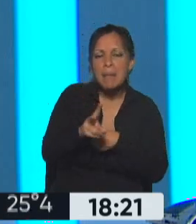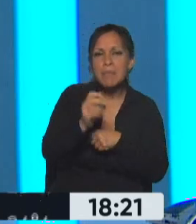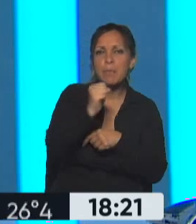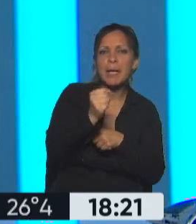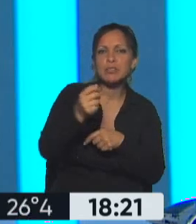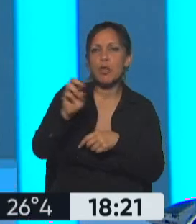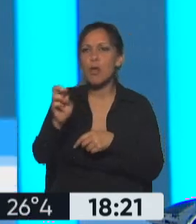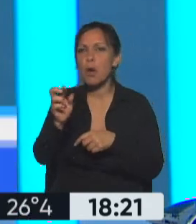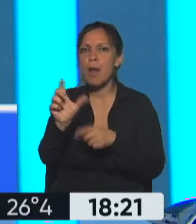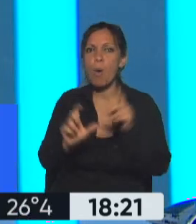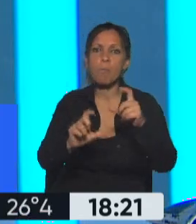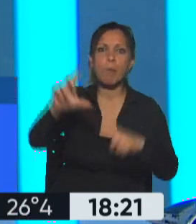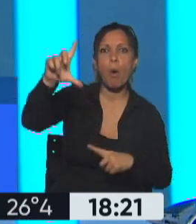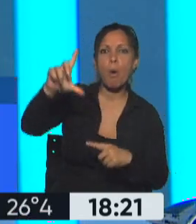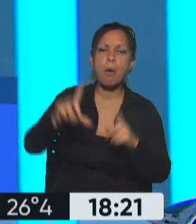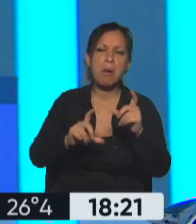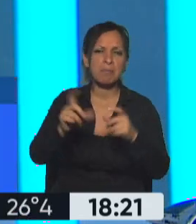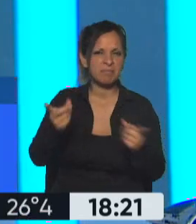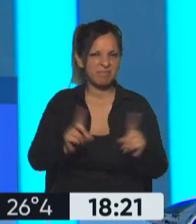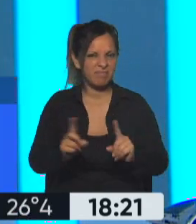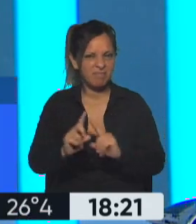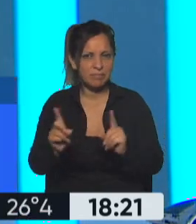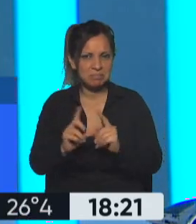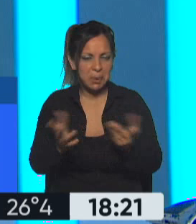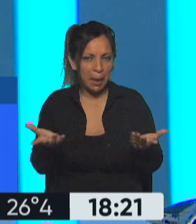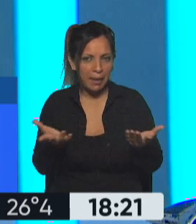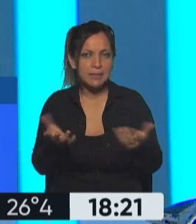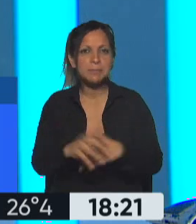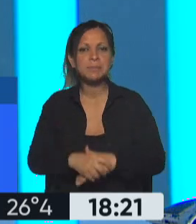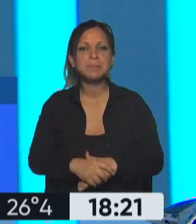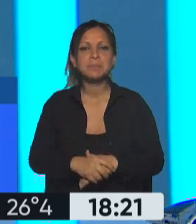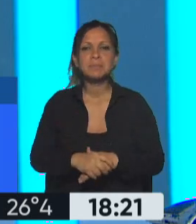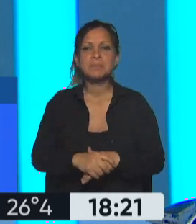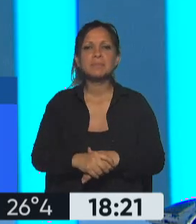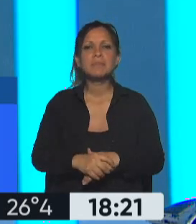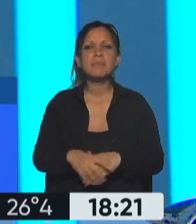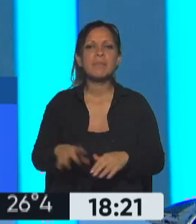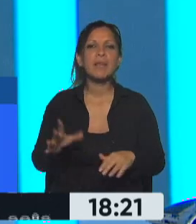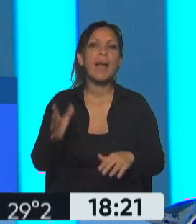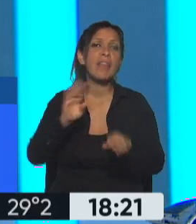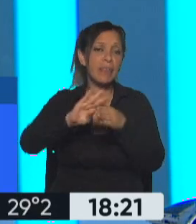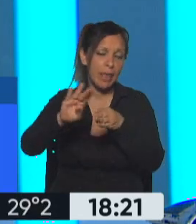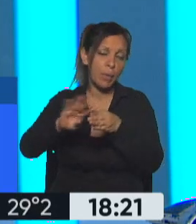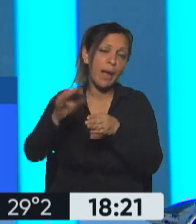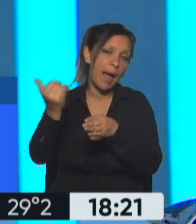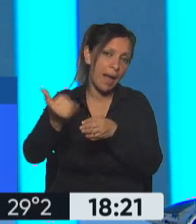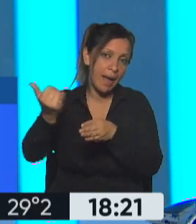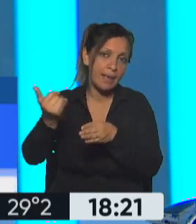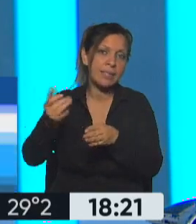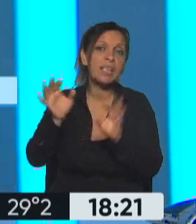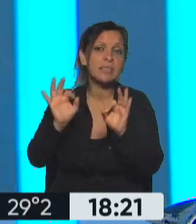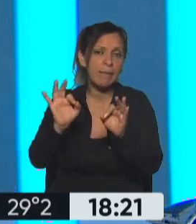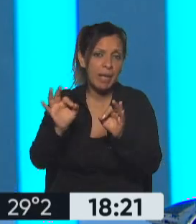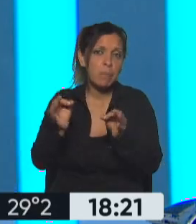un desfasaje, un desequilibrio cambiario que te diga, bueno, de alguna forma hay que salir a buscar los dólares como sean. La deuda está, sabemos, más o menos